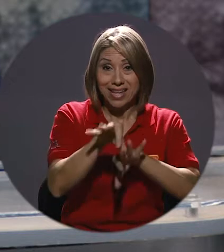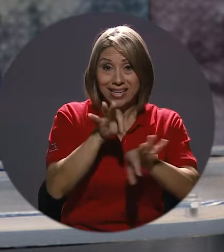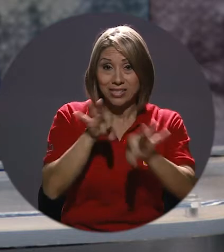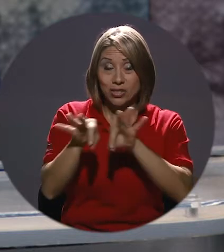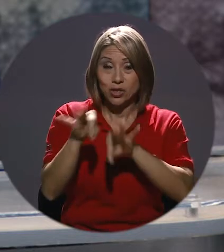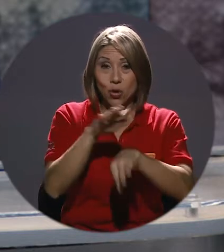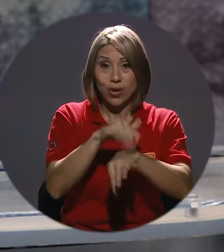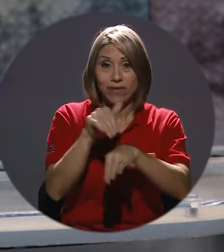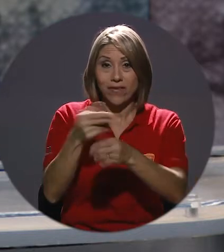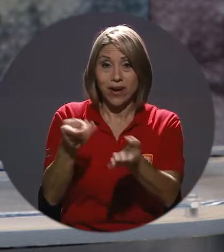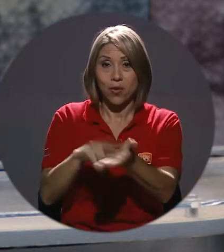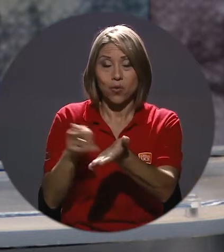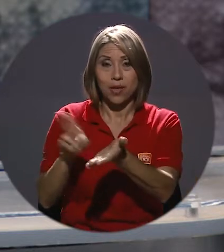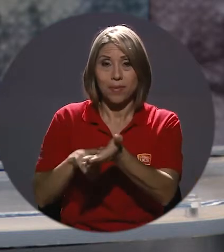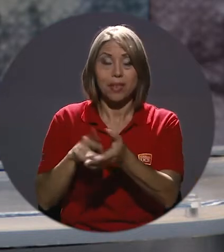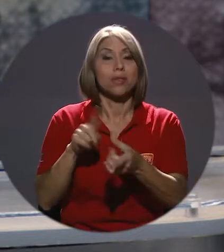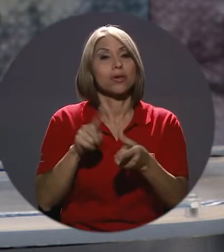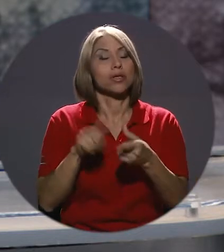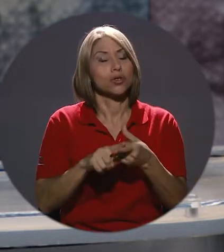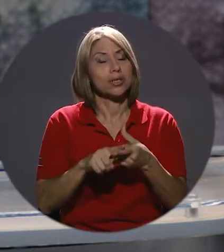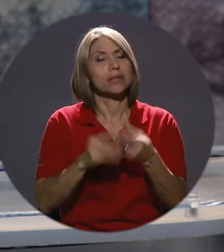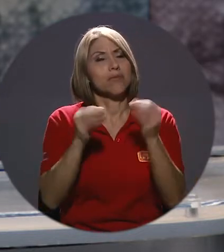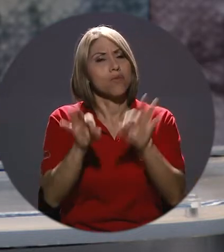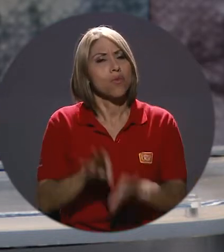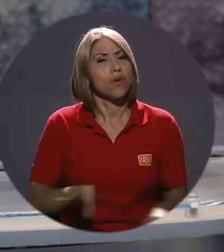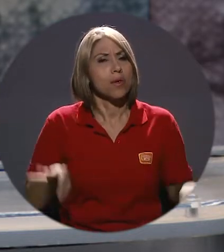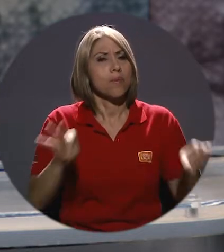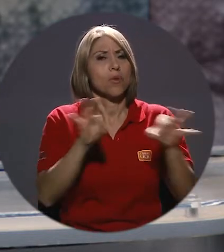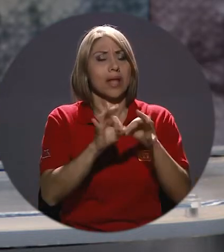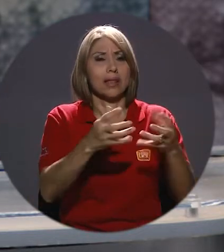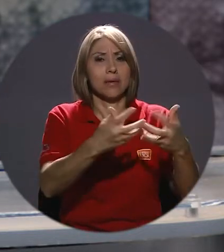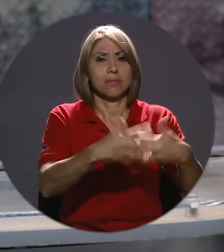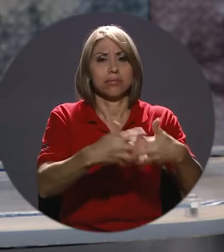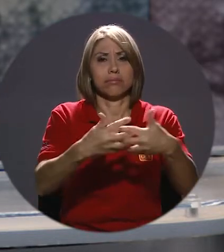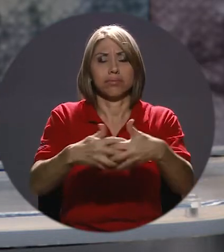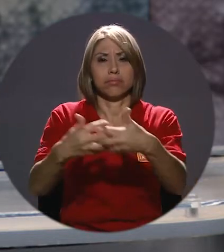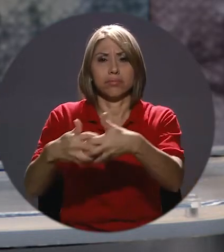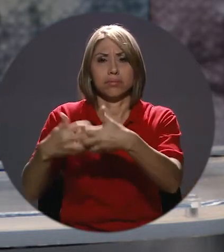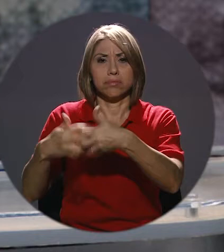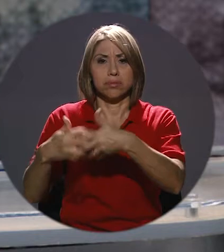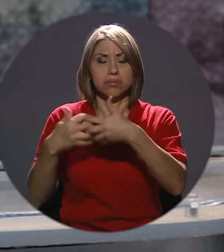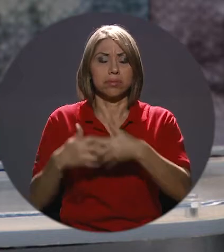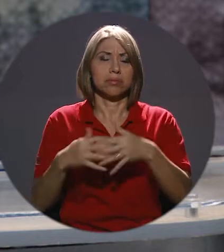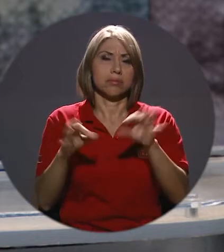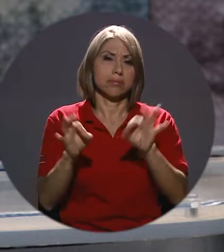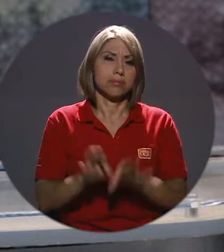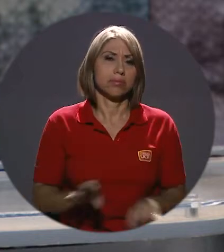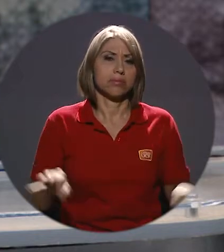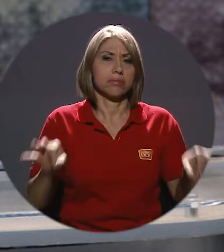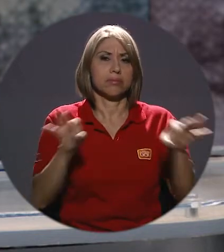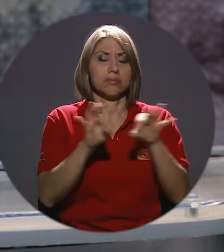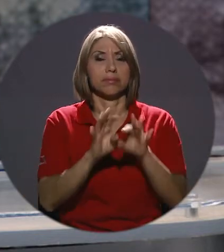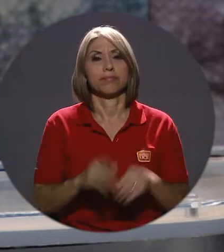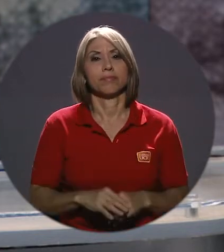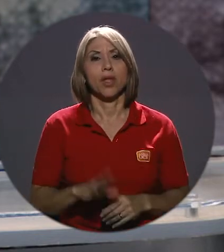Entonces, el sector empresarial es muy importante como un actor clave. De hecho,